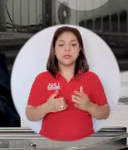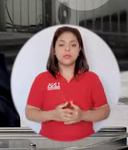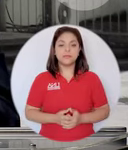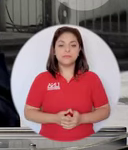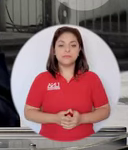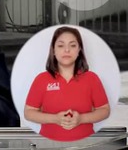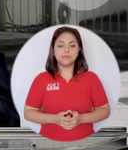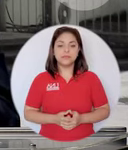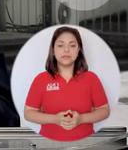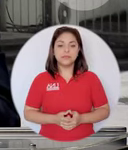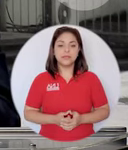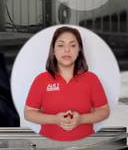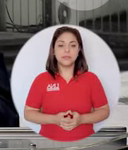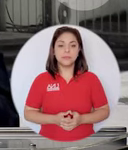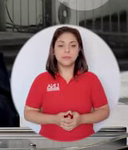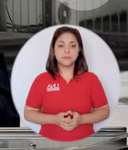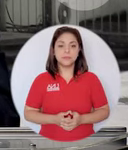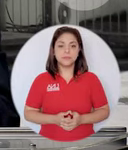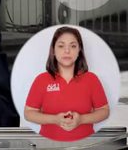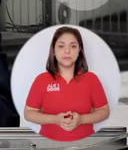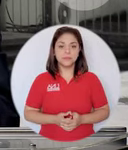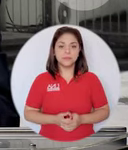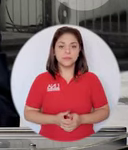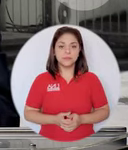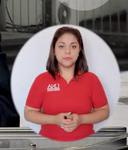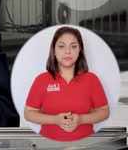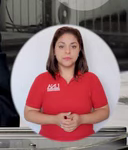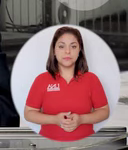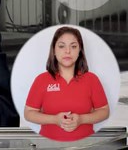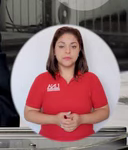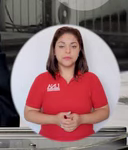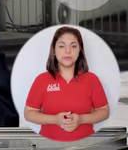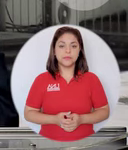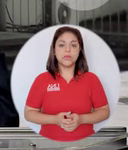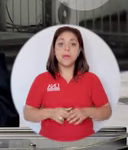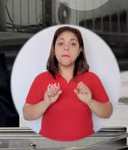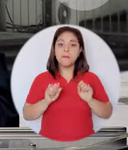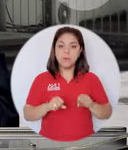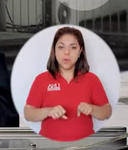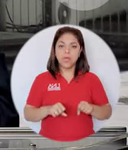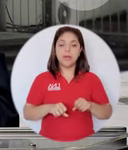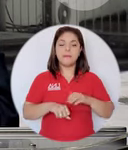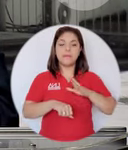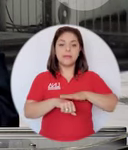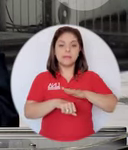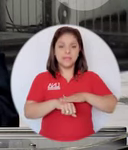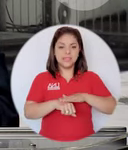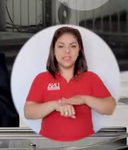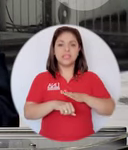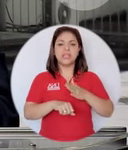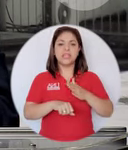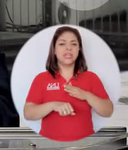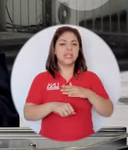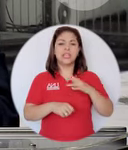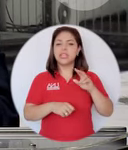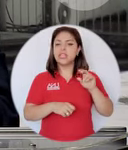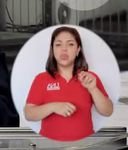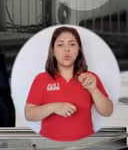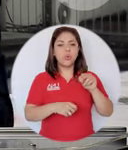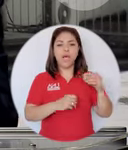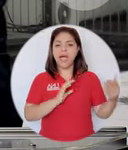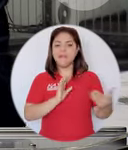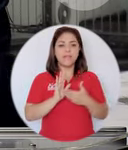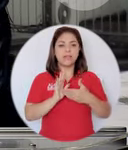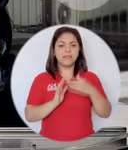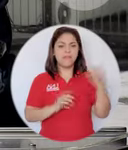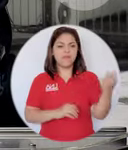que podríamos llegar a decir muy baja, que permita la evolución tórpida de la infección, pero